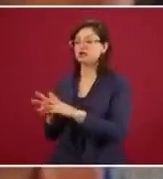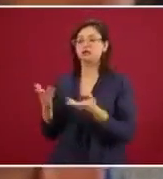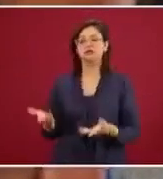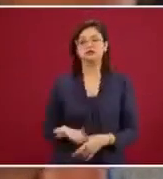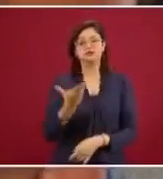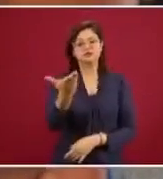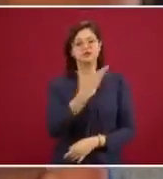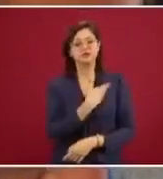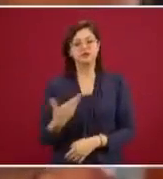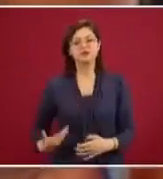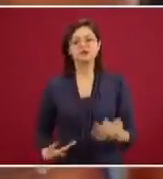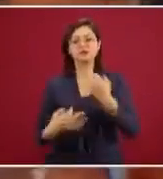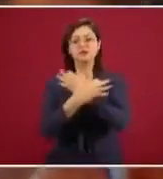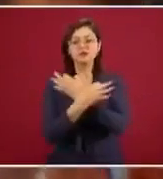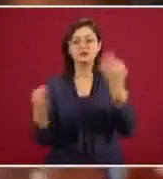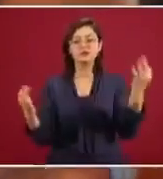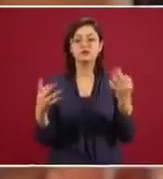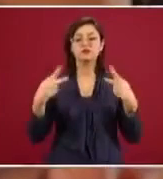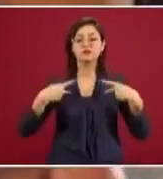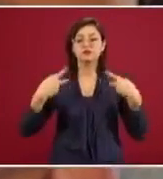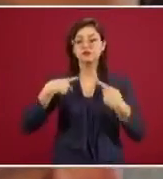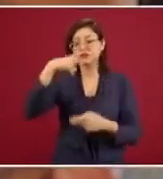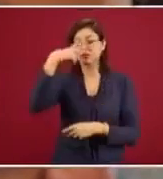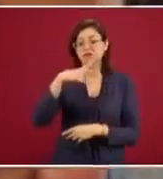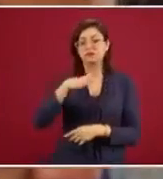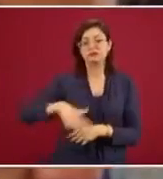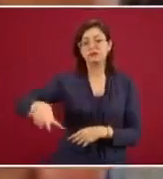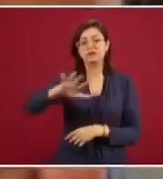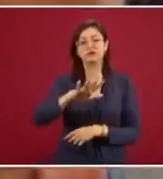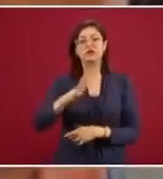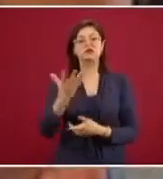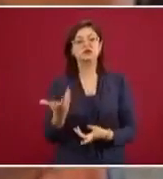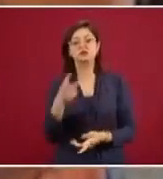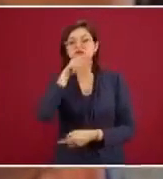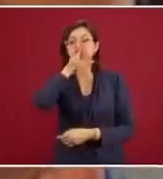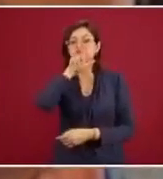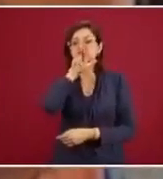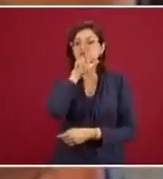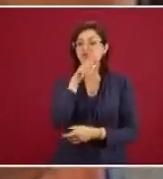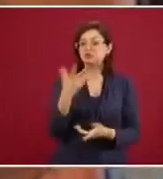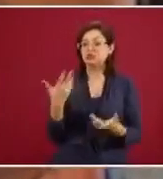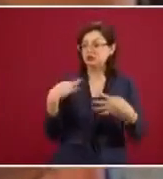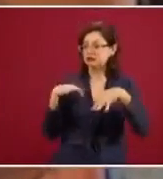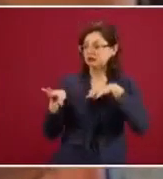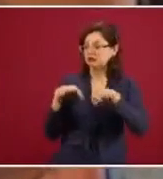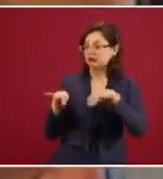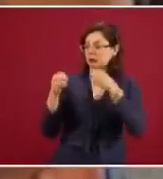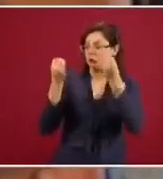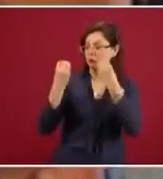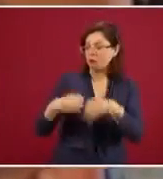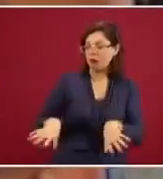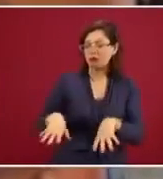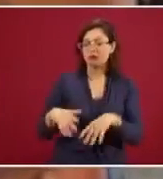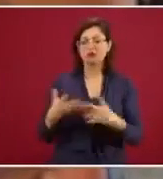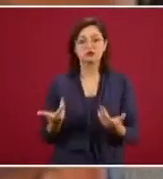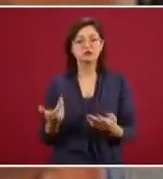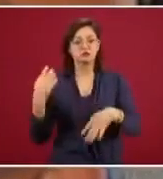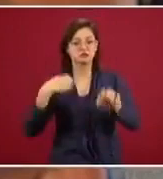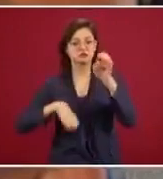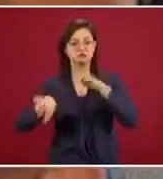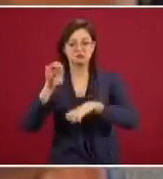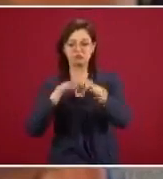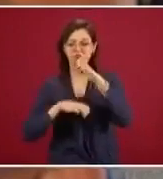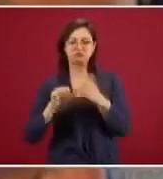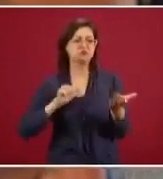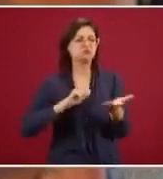el presidente de la República a los mexicanos en el sentido de que tienen la preocupación de que se van a quedar sin empleos? Los empresarios, como sea, pueden